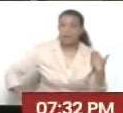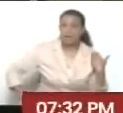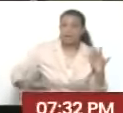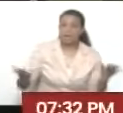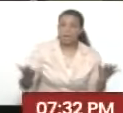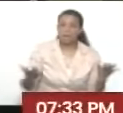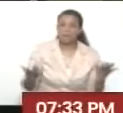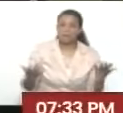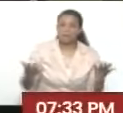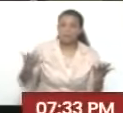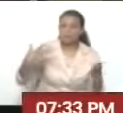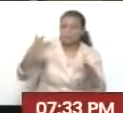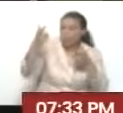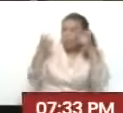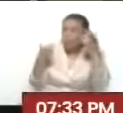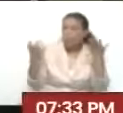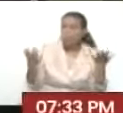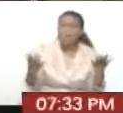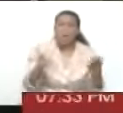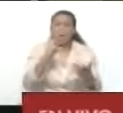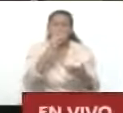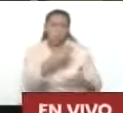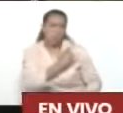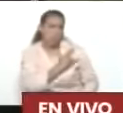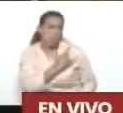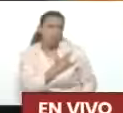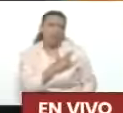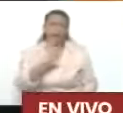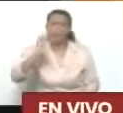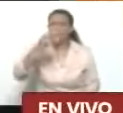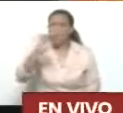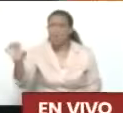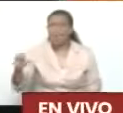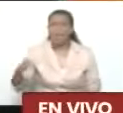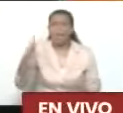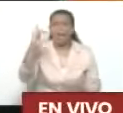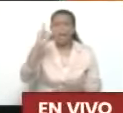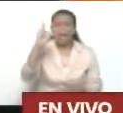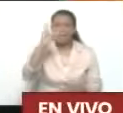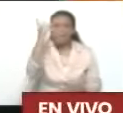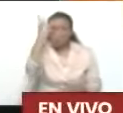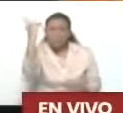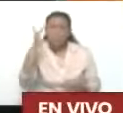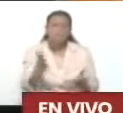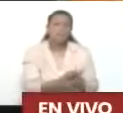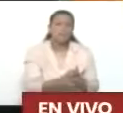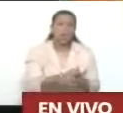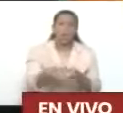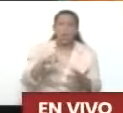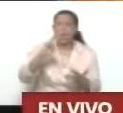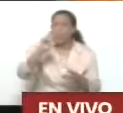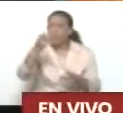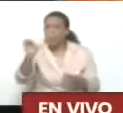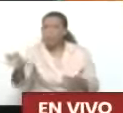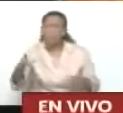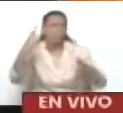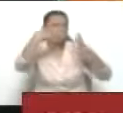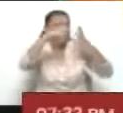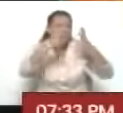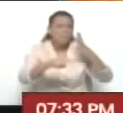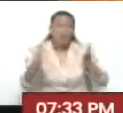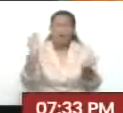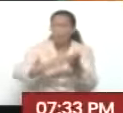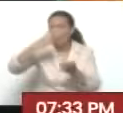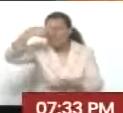Chávez las elecciones, Lula, Correa, Evo, Néstor, Lugo. Vuelve el sandinismo.